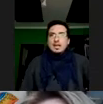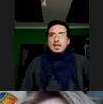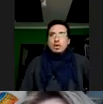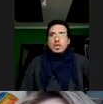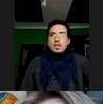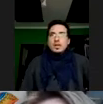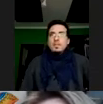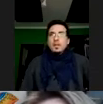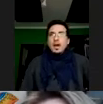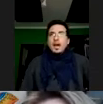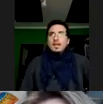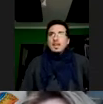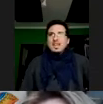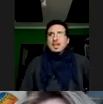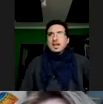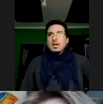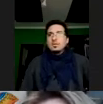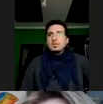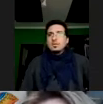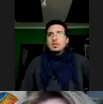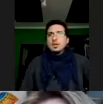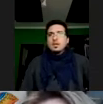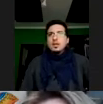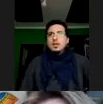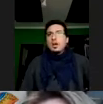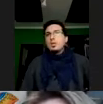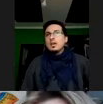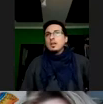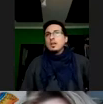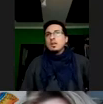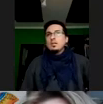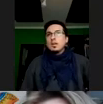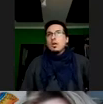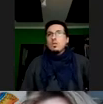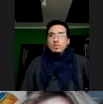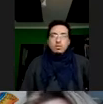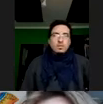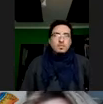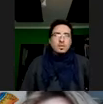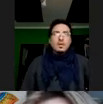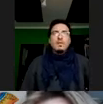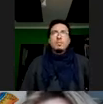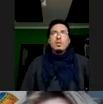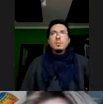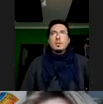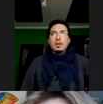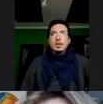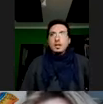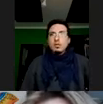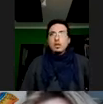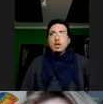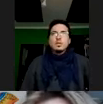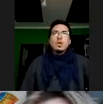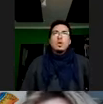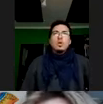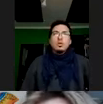cada orillita hay 30 grados. 30 grados. Aquí ustedes ya tienen que utilizar o un transformador para poder darle